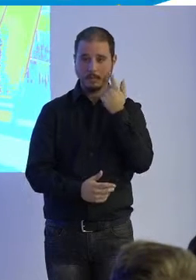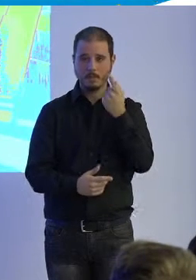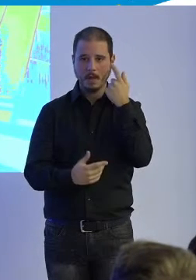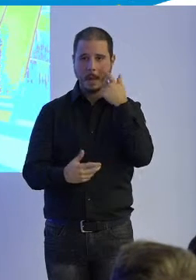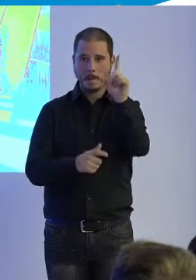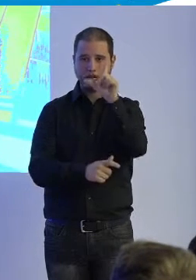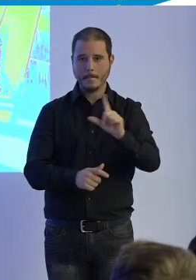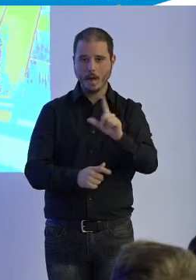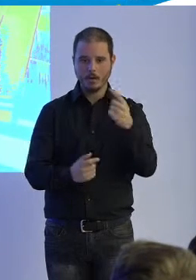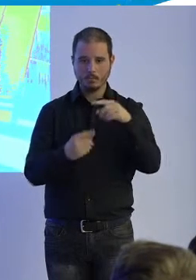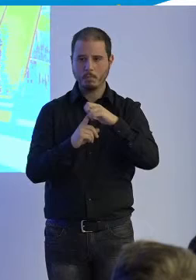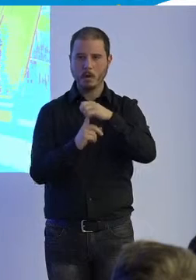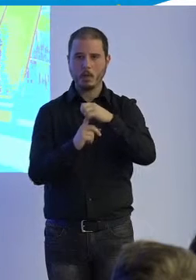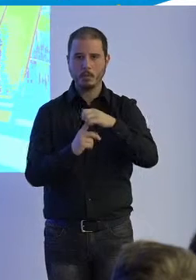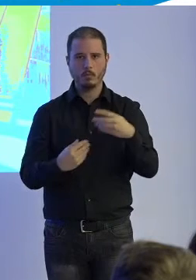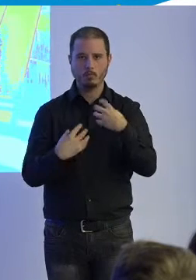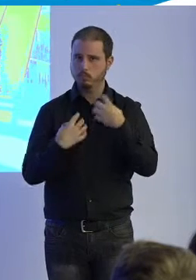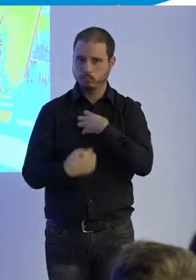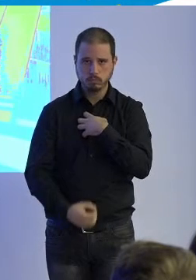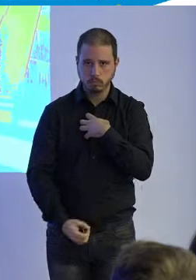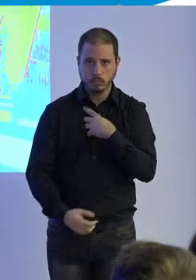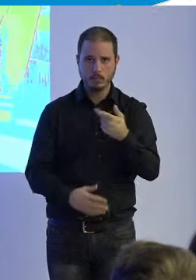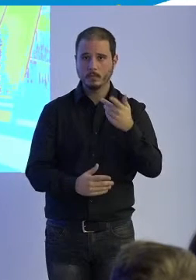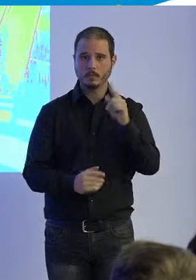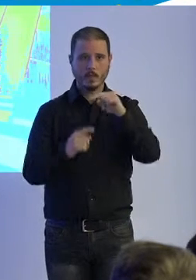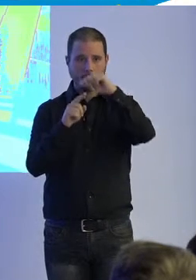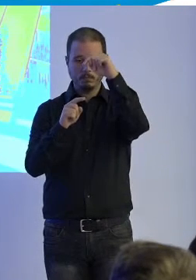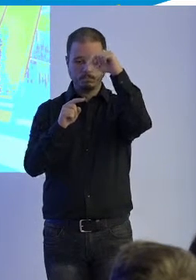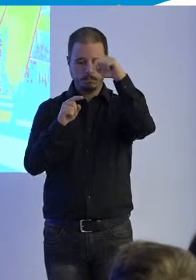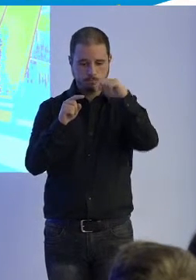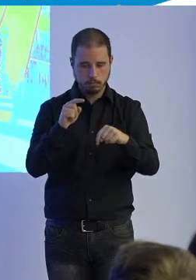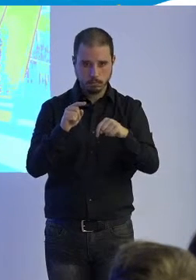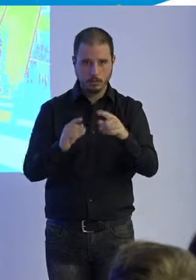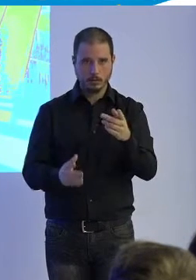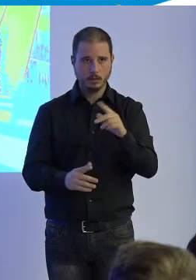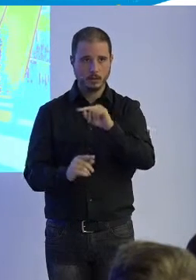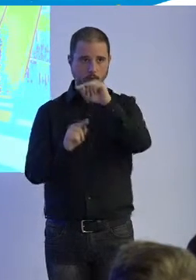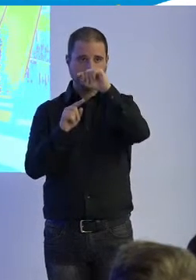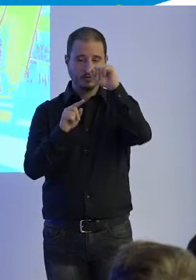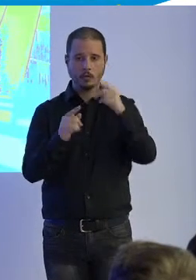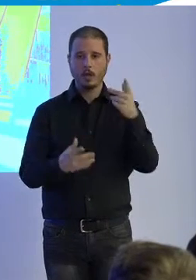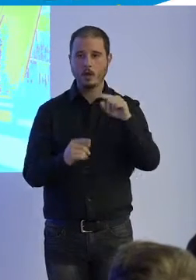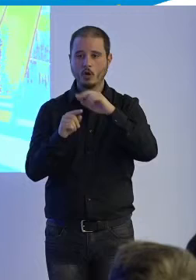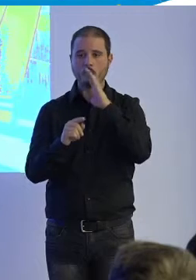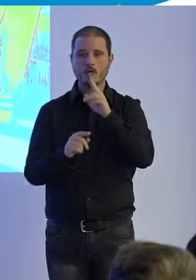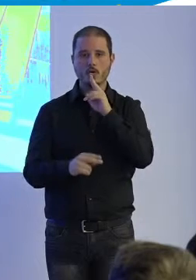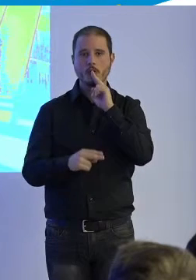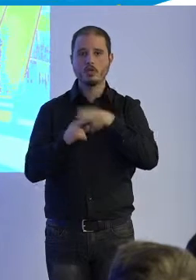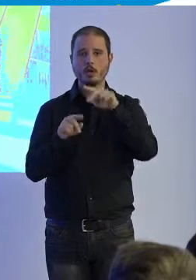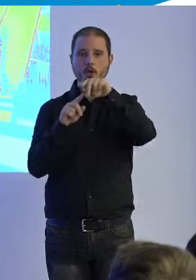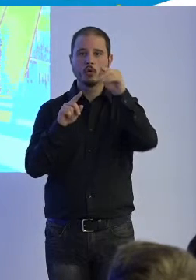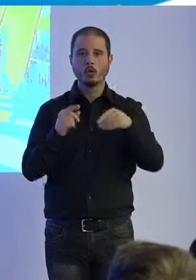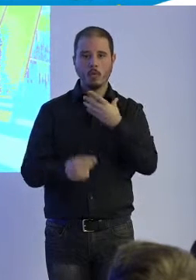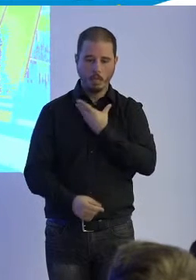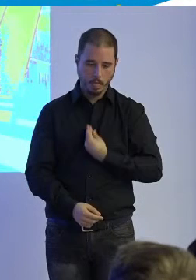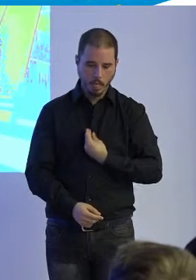necesito. Bueno, y empieza la caída en picado, que es lo que se llama la curva de la desilusión. Se